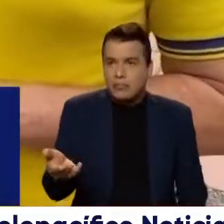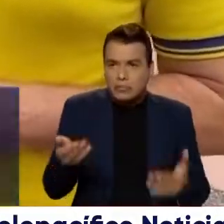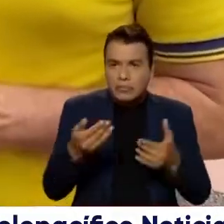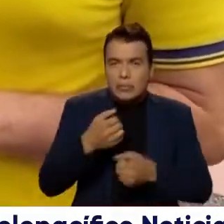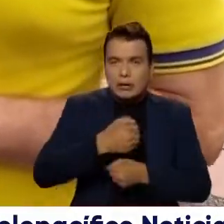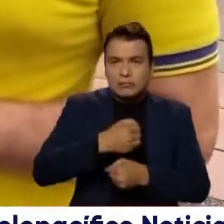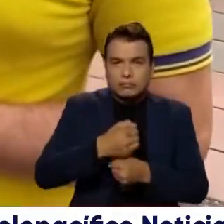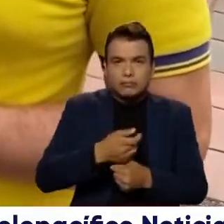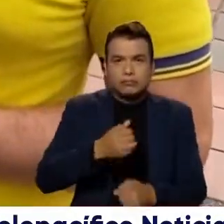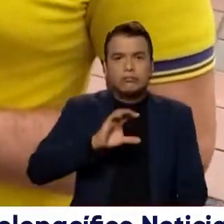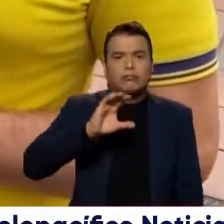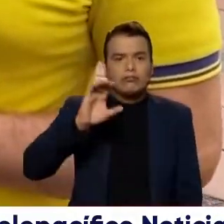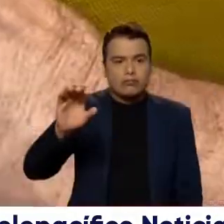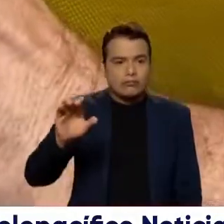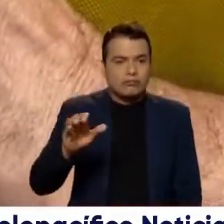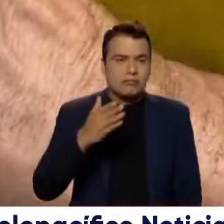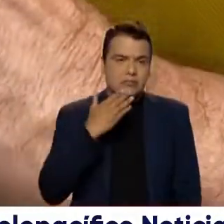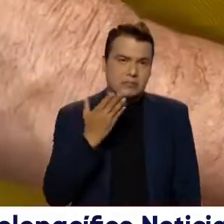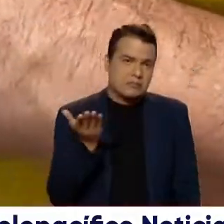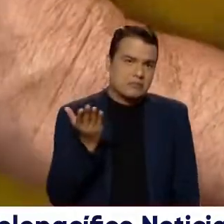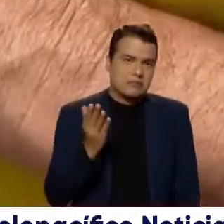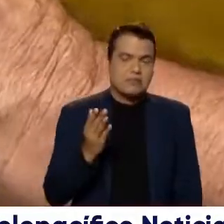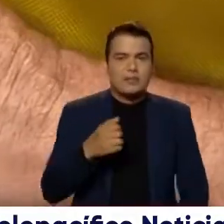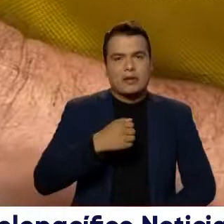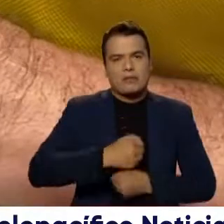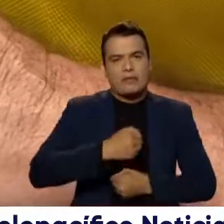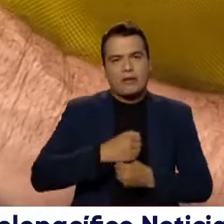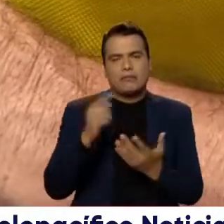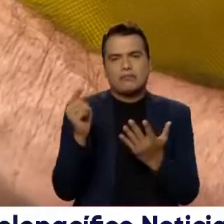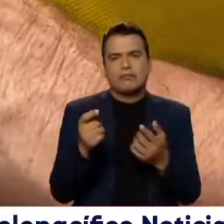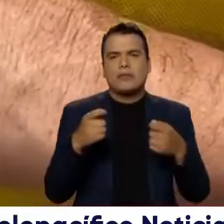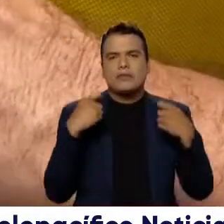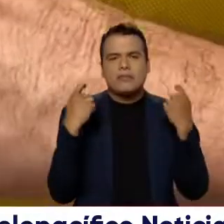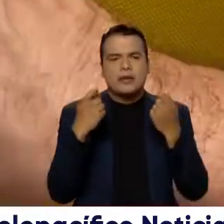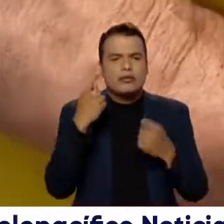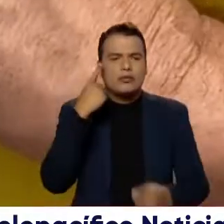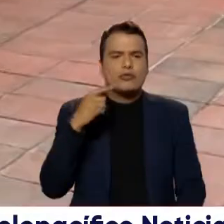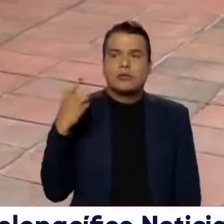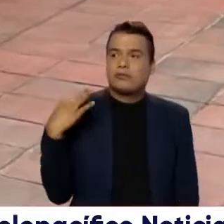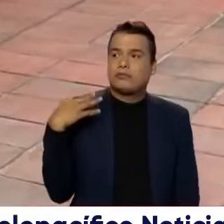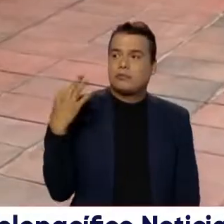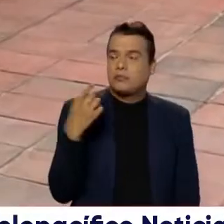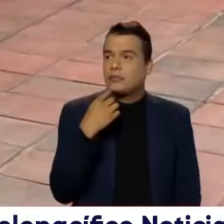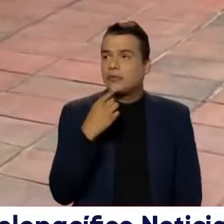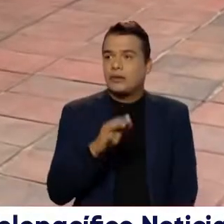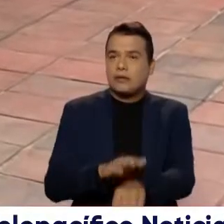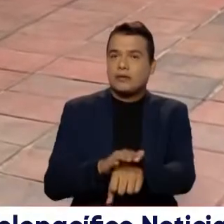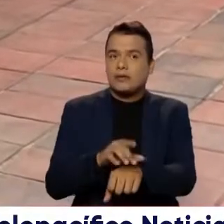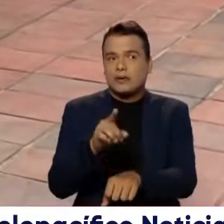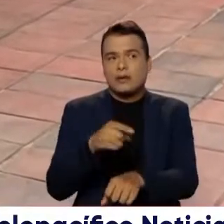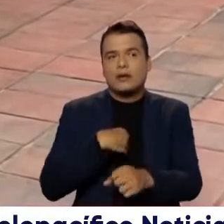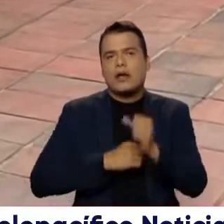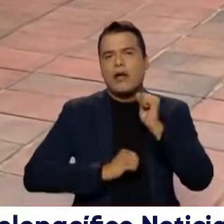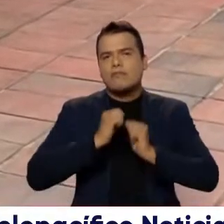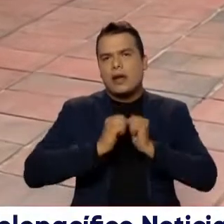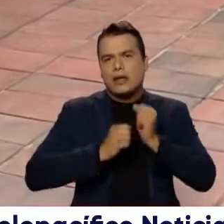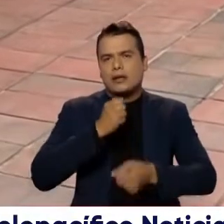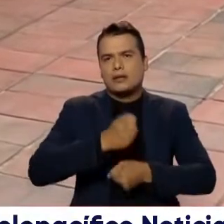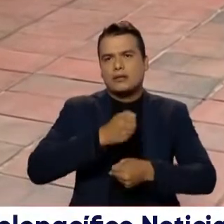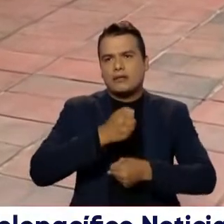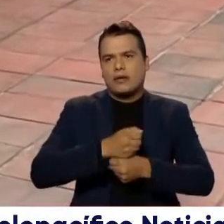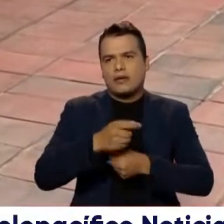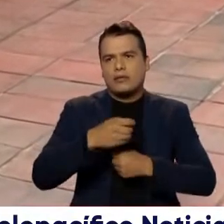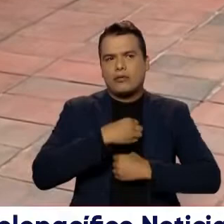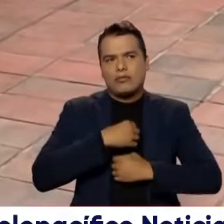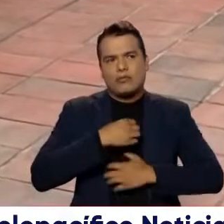ingresos a través de la venta. Un día cualquiera me llamaban a decir que había una oportunidad de trabajo con máquinas y